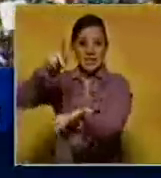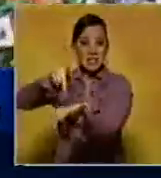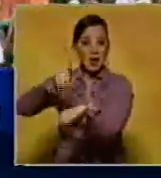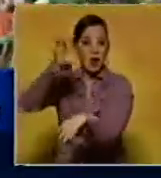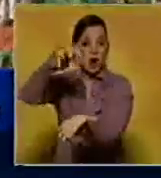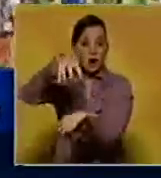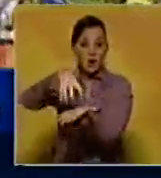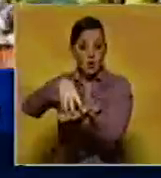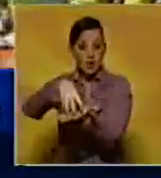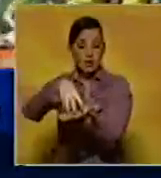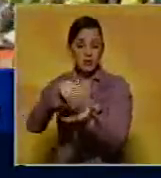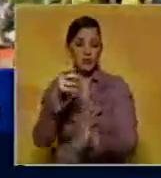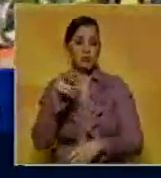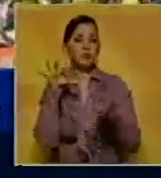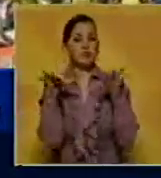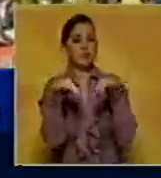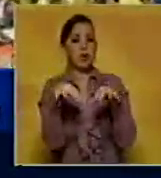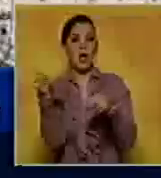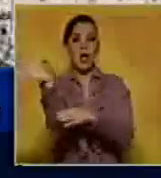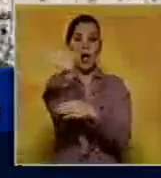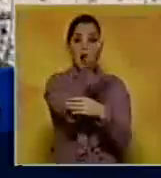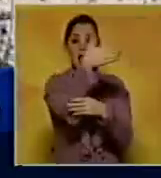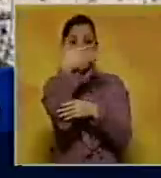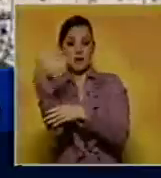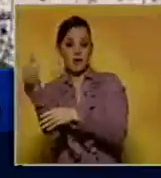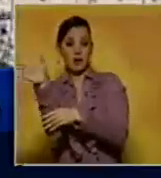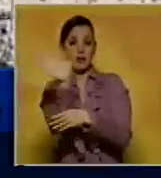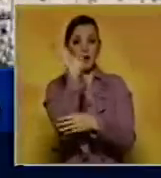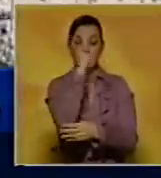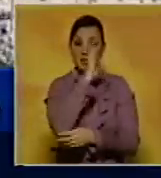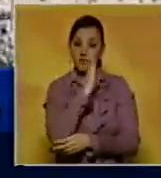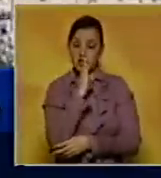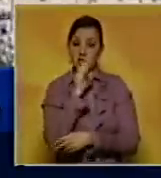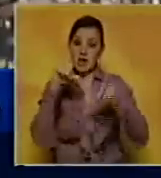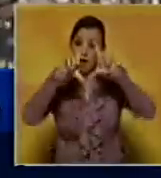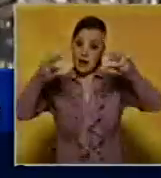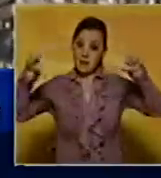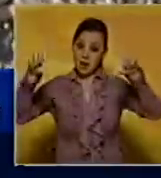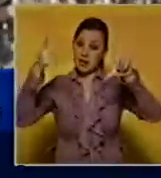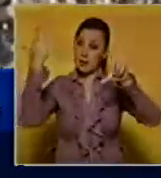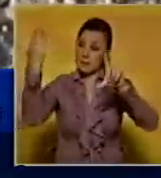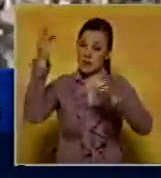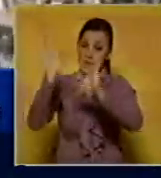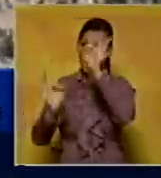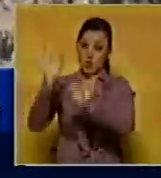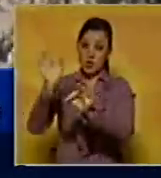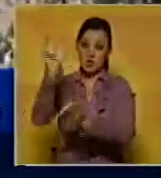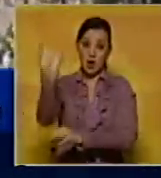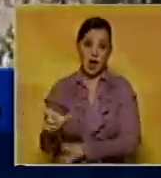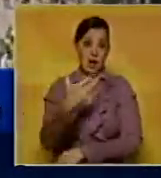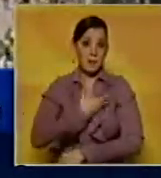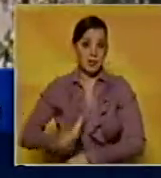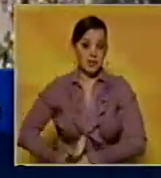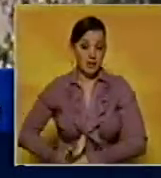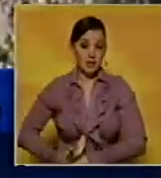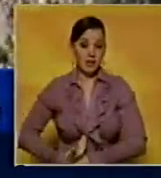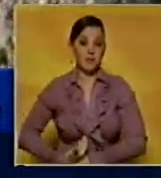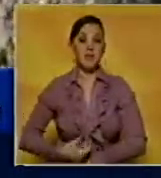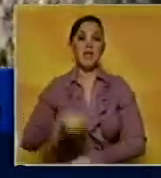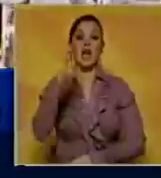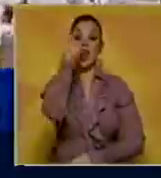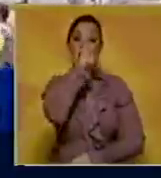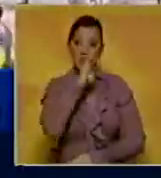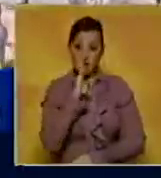para hacer Oír sus demandas con la bandera nacional y pancartas en las que solicitaban enjuiciar a rusf los brasileños también